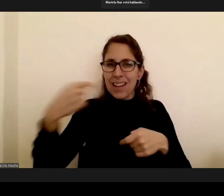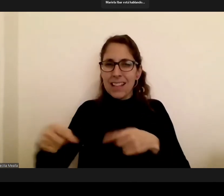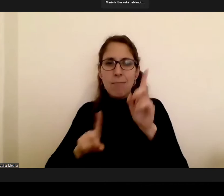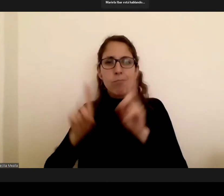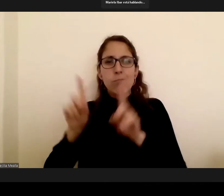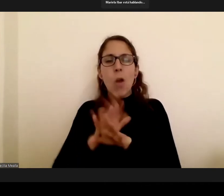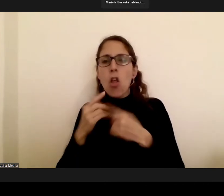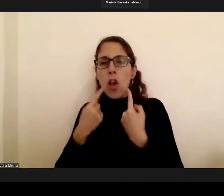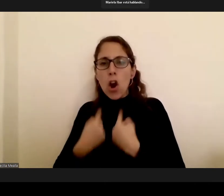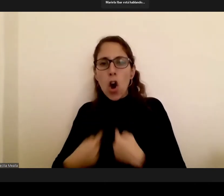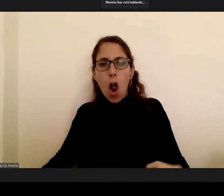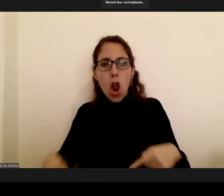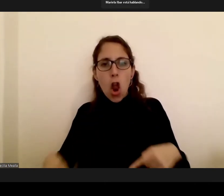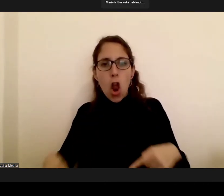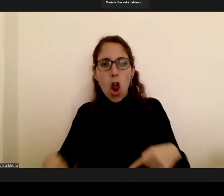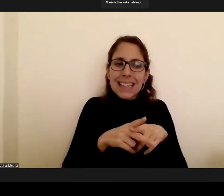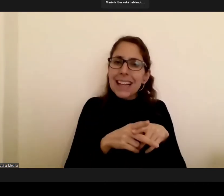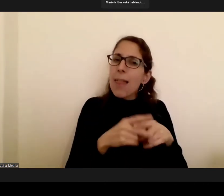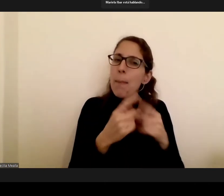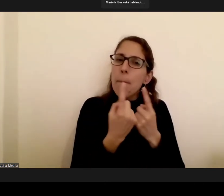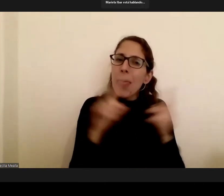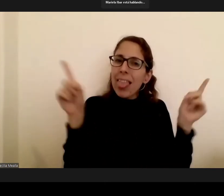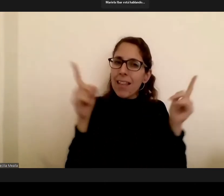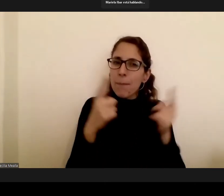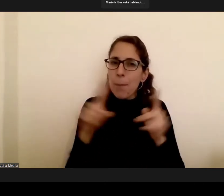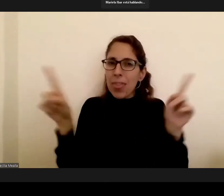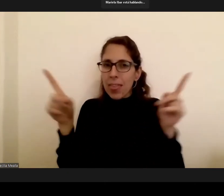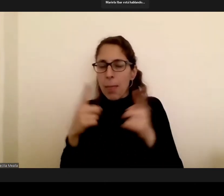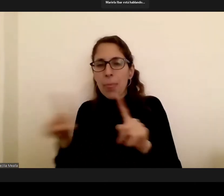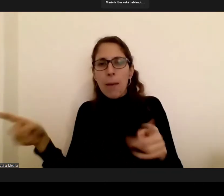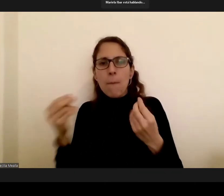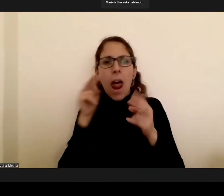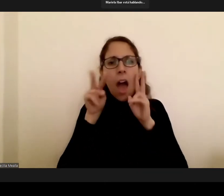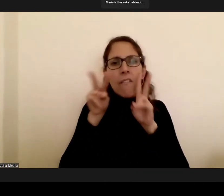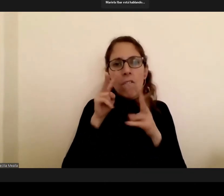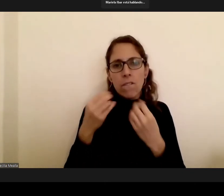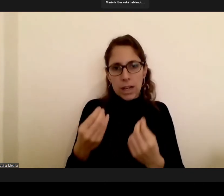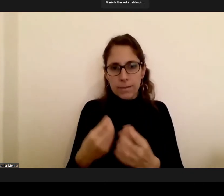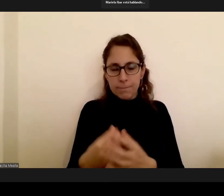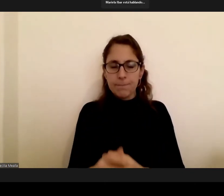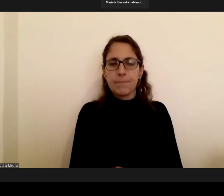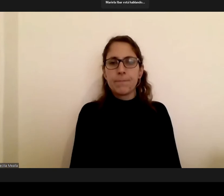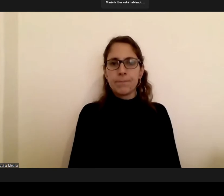realidad, para observar los flagelos. ¿Sí?